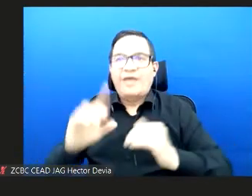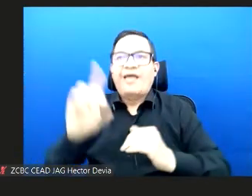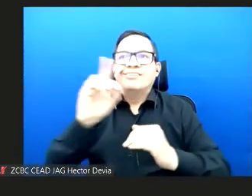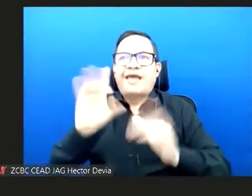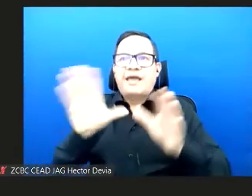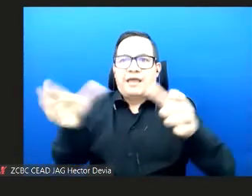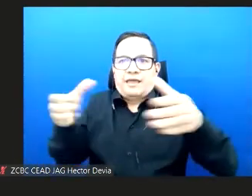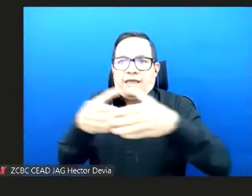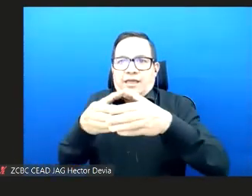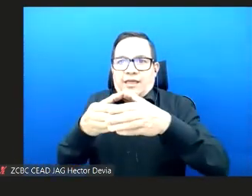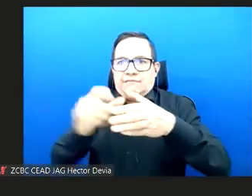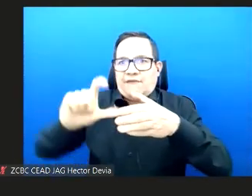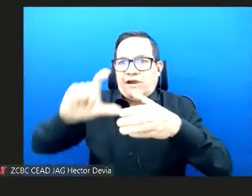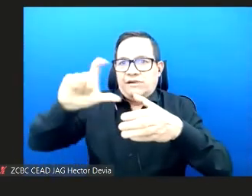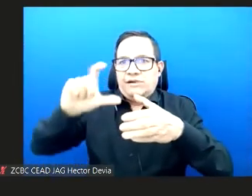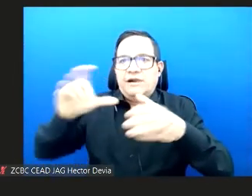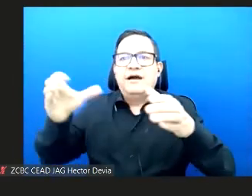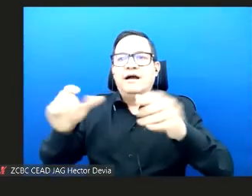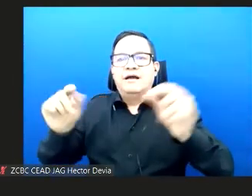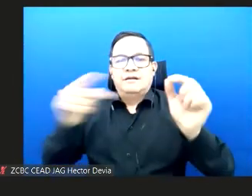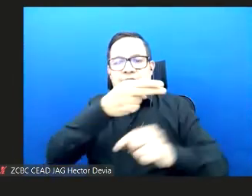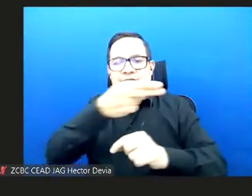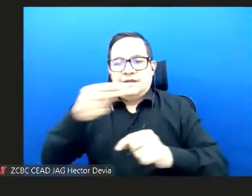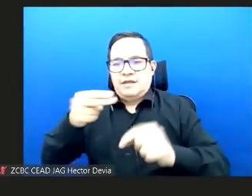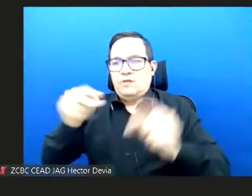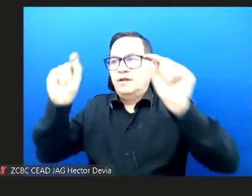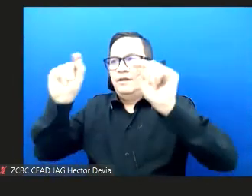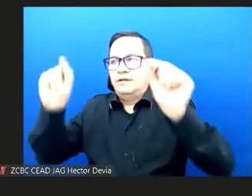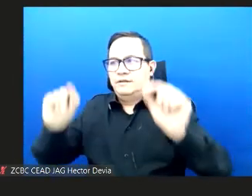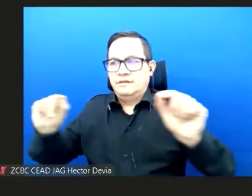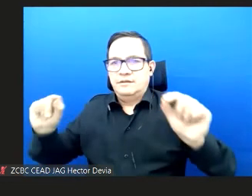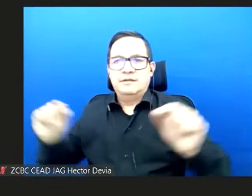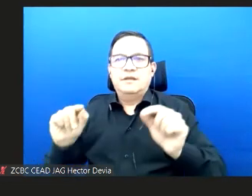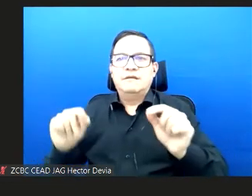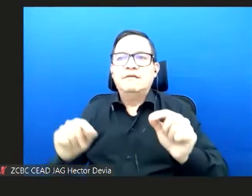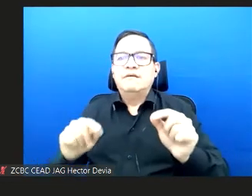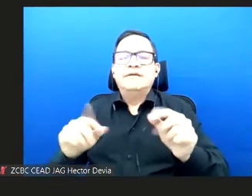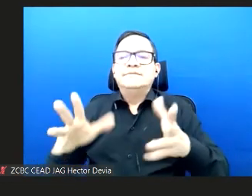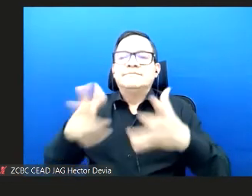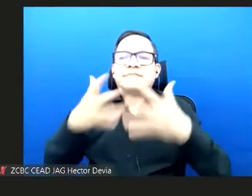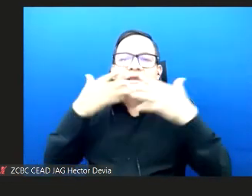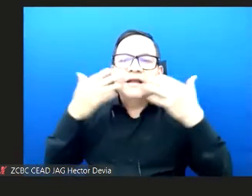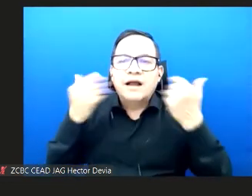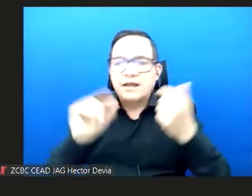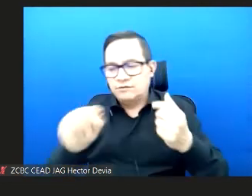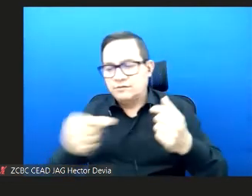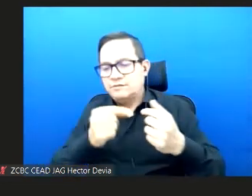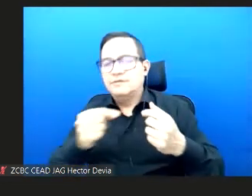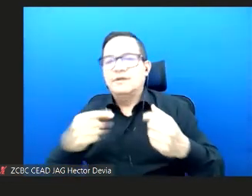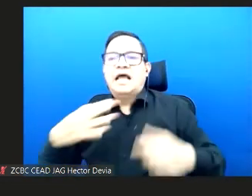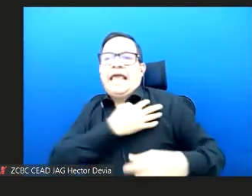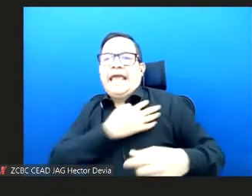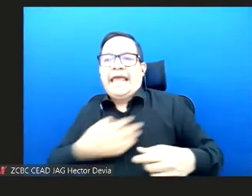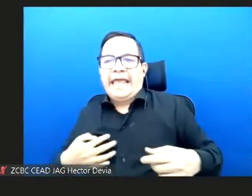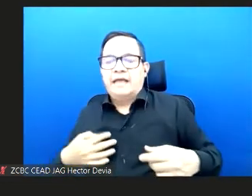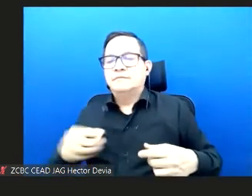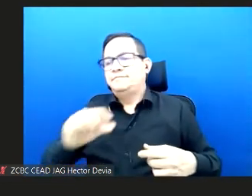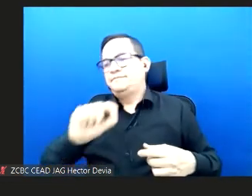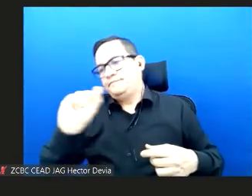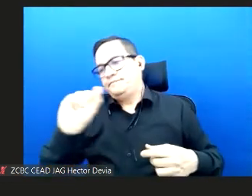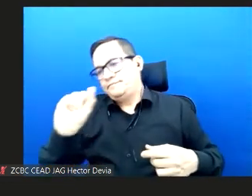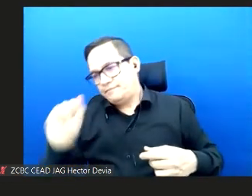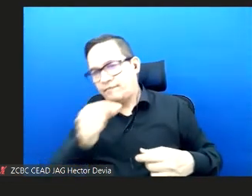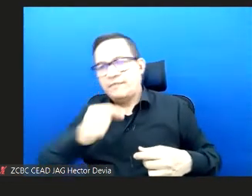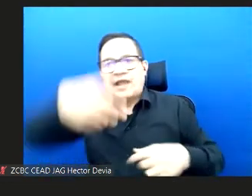igual, abrimos llaves, gatos, coma, tigres, coma, leones, leopardos, etcétera, ¿sí? Y así